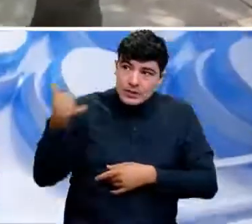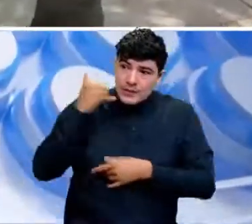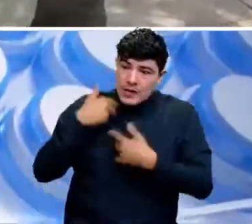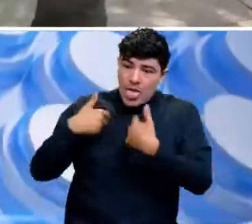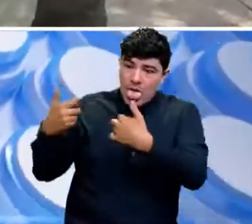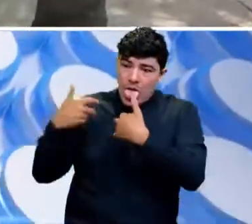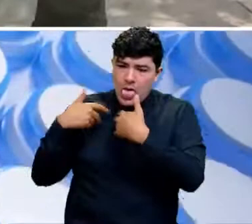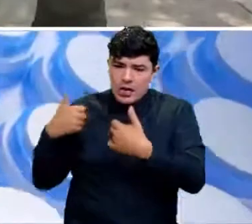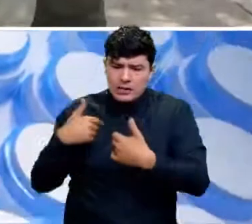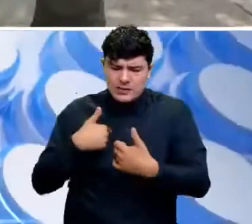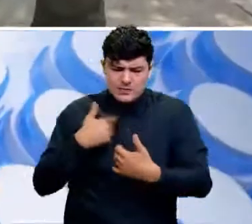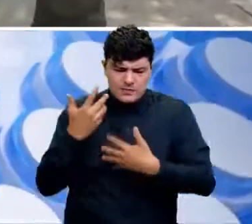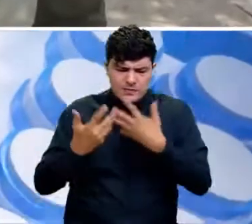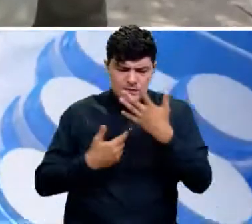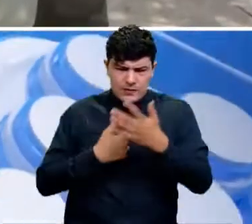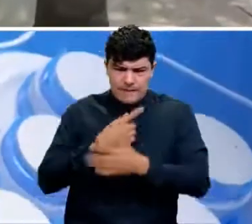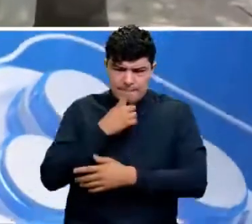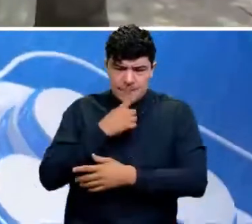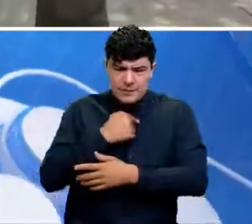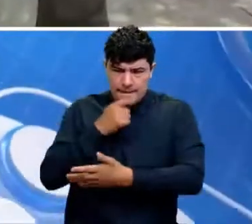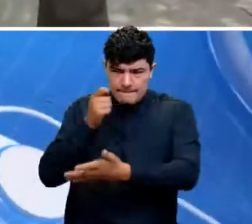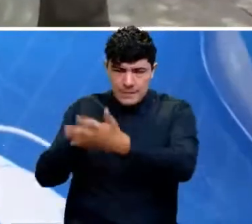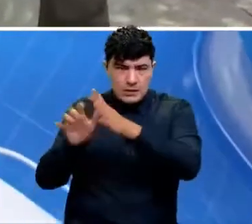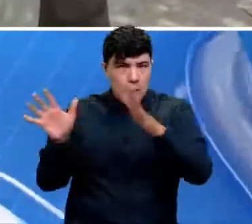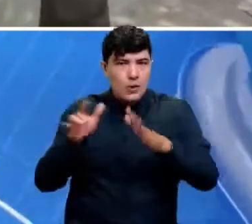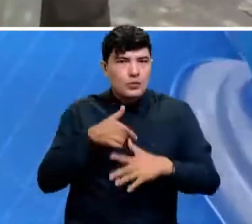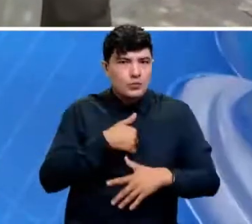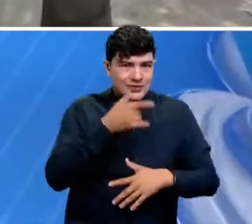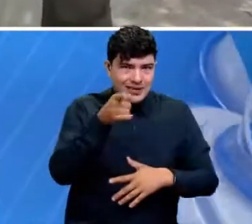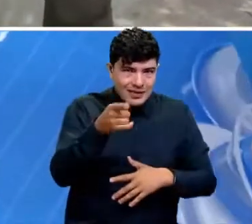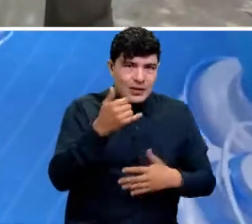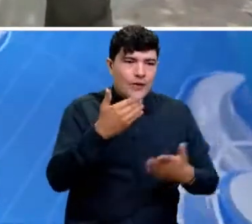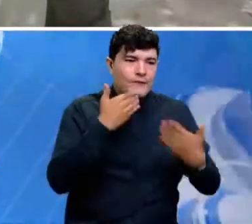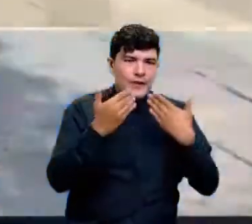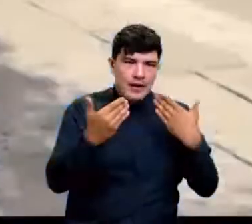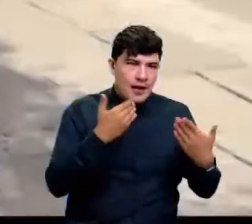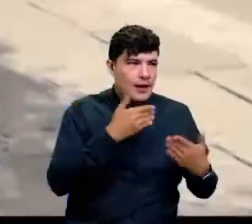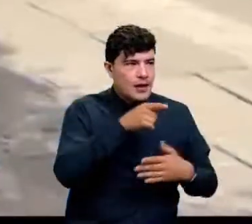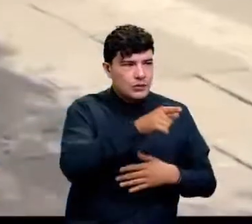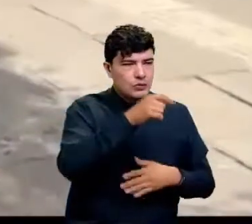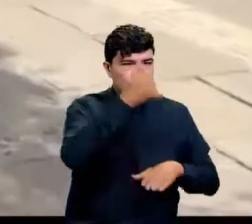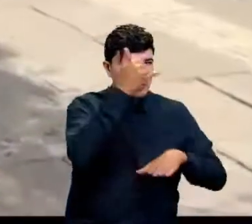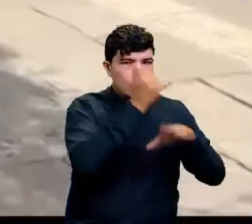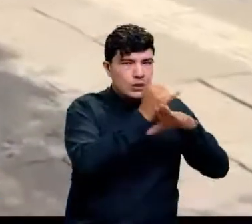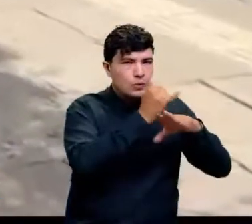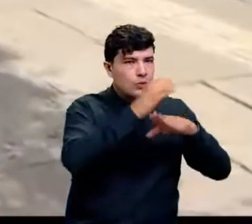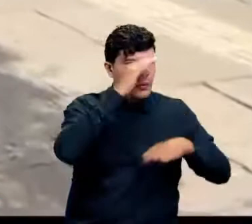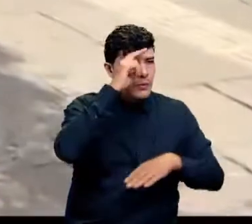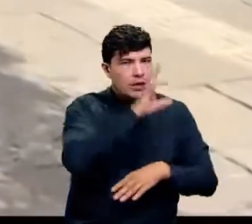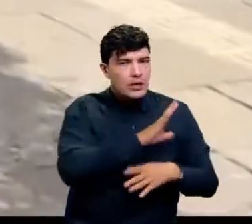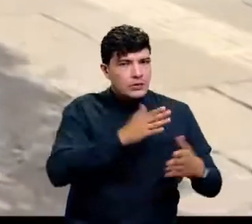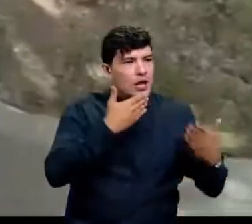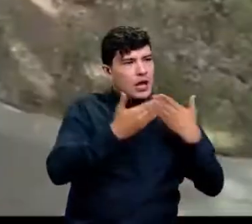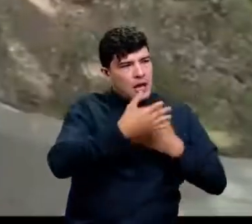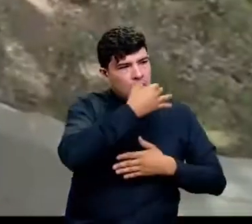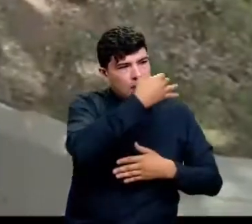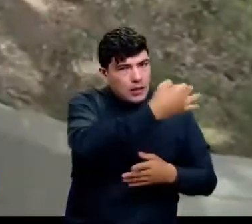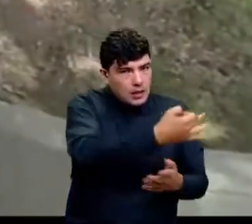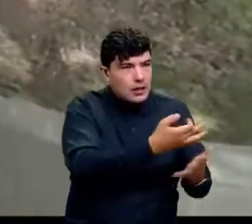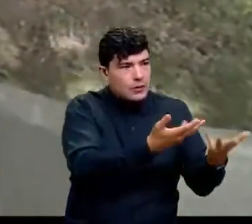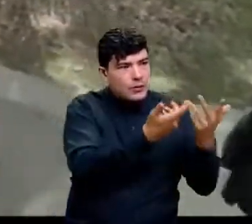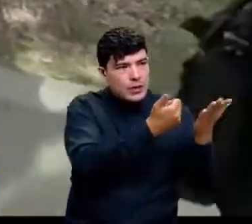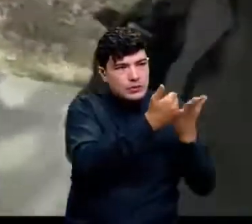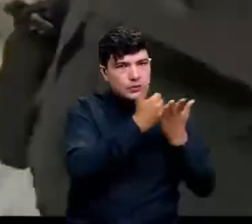y comunica de forma inmediata la línea de emergencia. Investigador, también podemos decir que estas llamadas al parecer pueden ser en las cárceles, ¿y